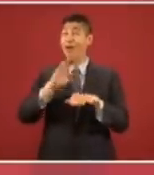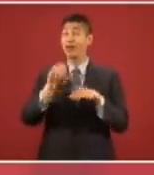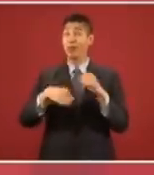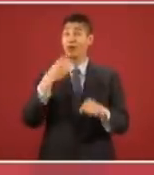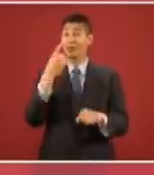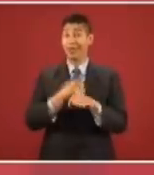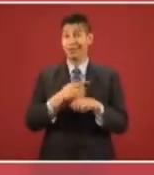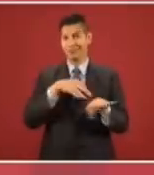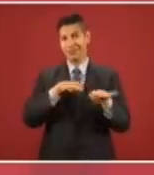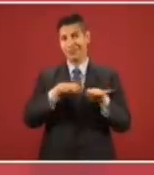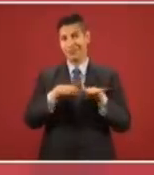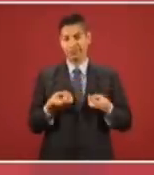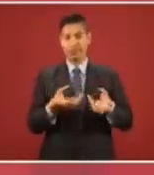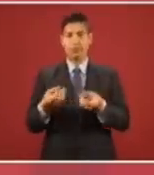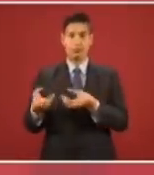trabajo.